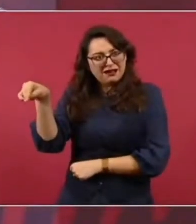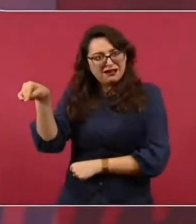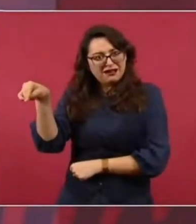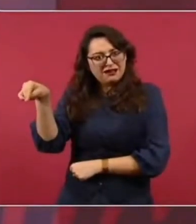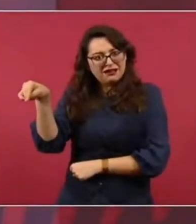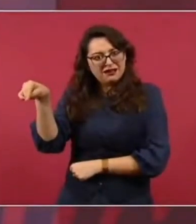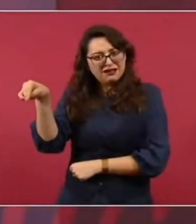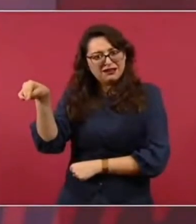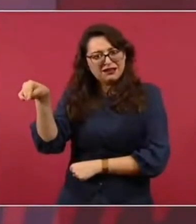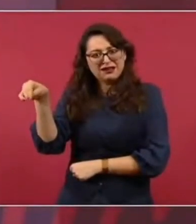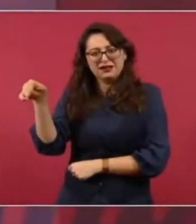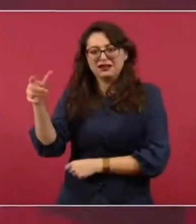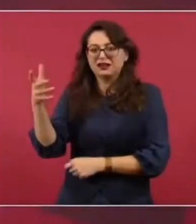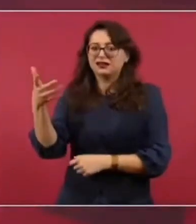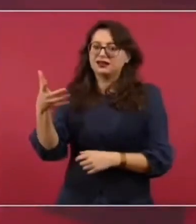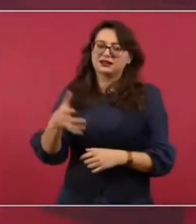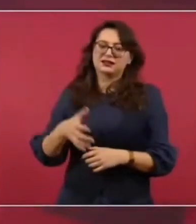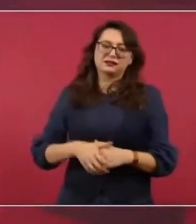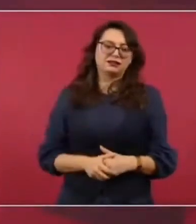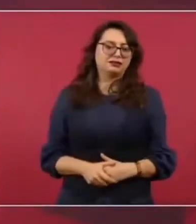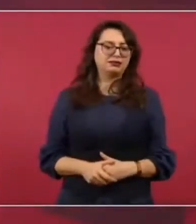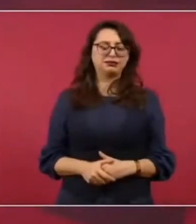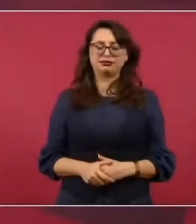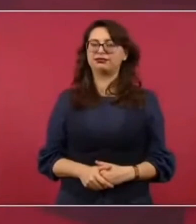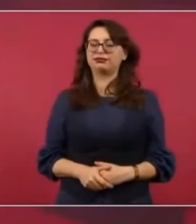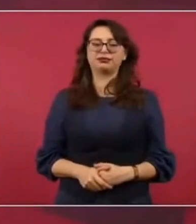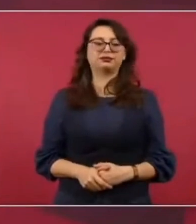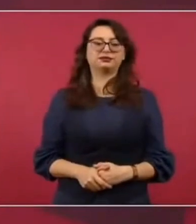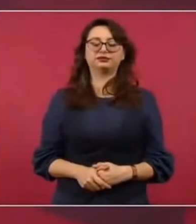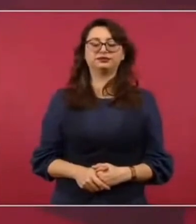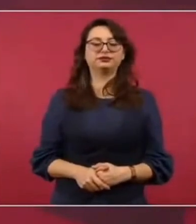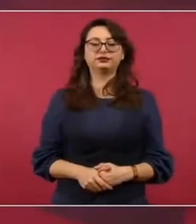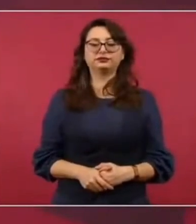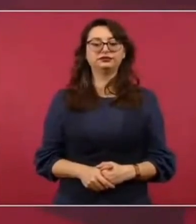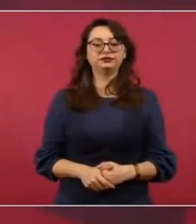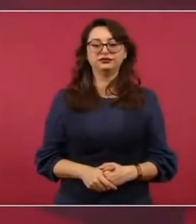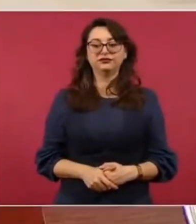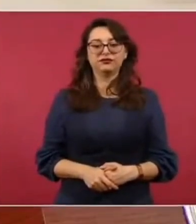Les aseguro que no